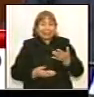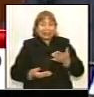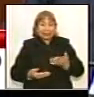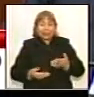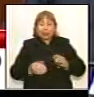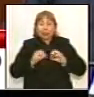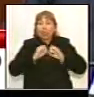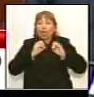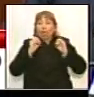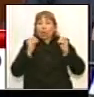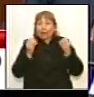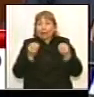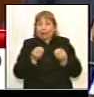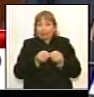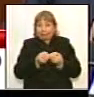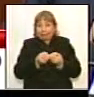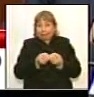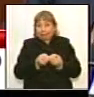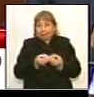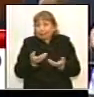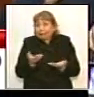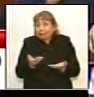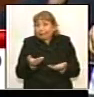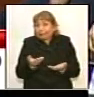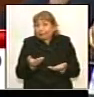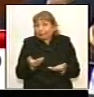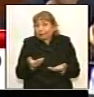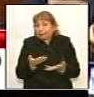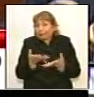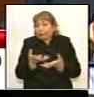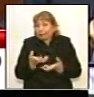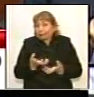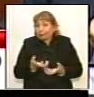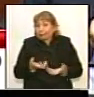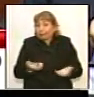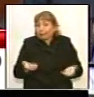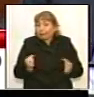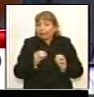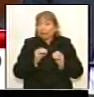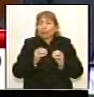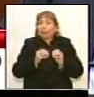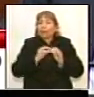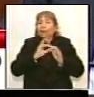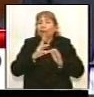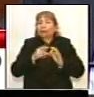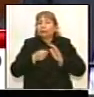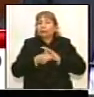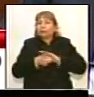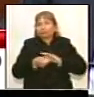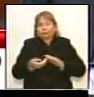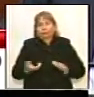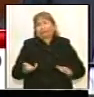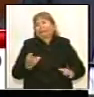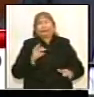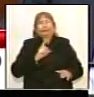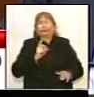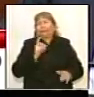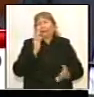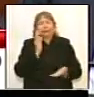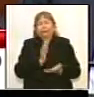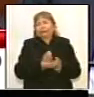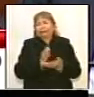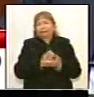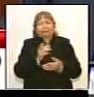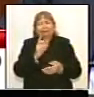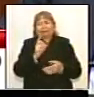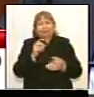de una organización política o de una inscripción lo quieren hacer para delinquir, se sancione. Pero este no es el